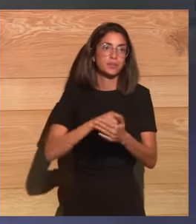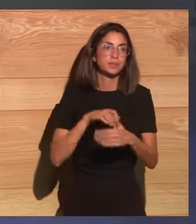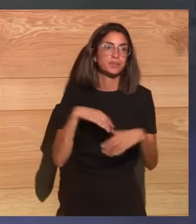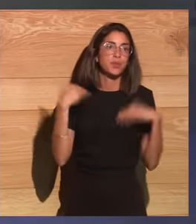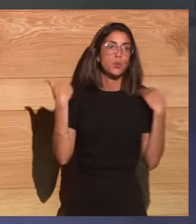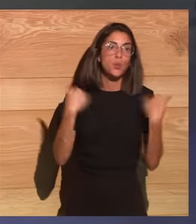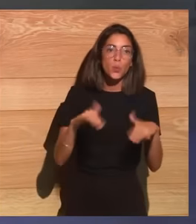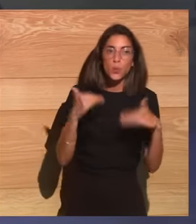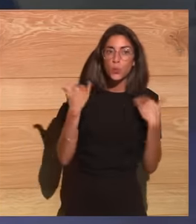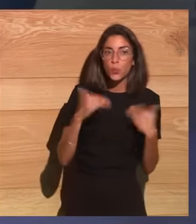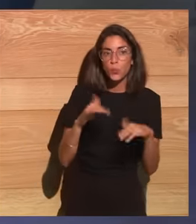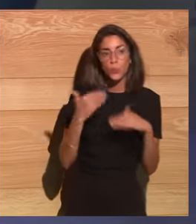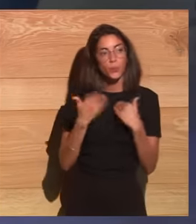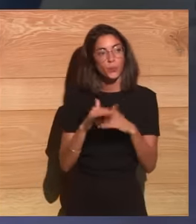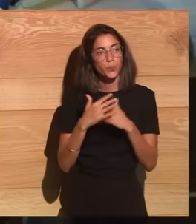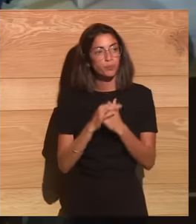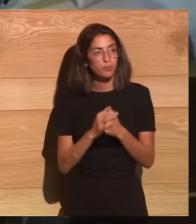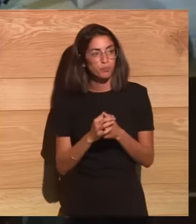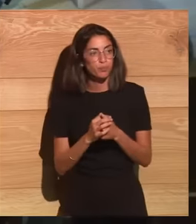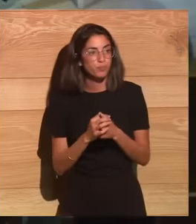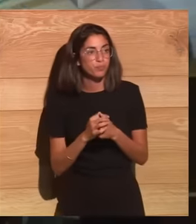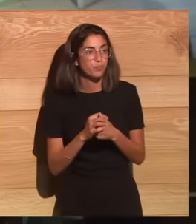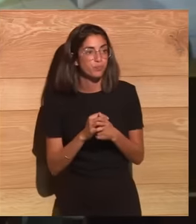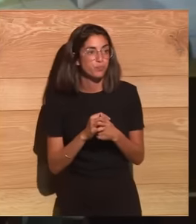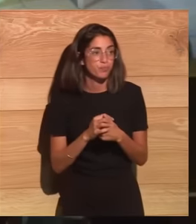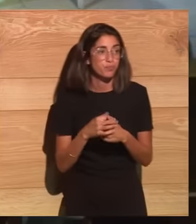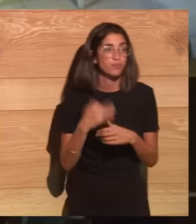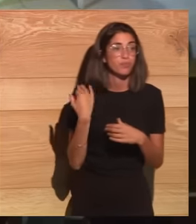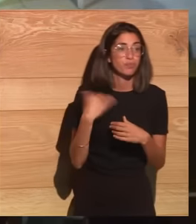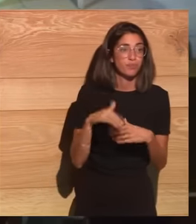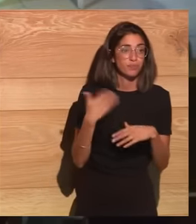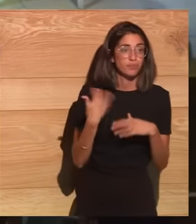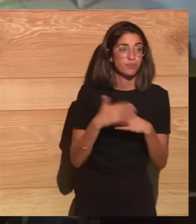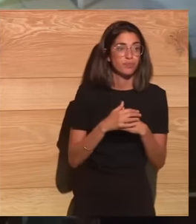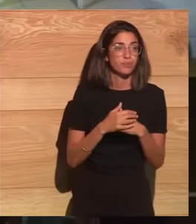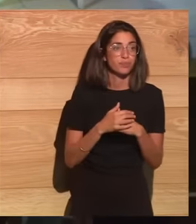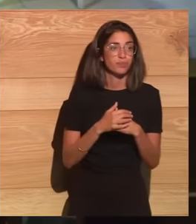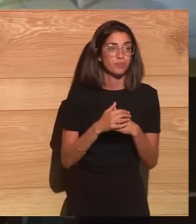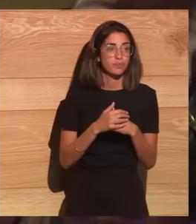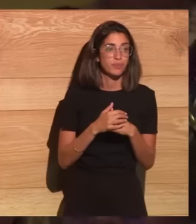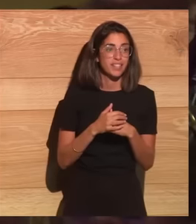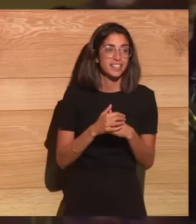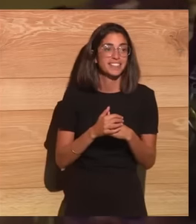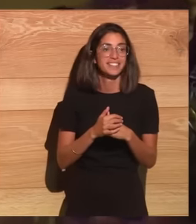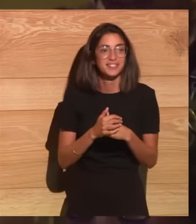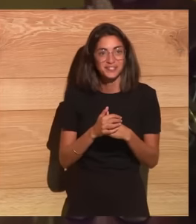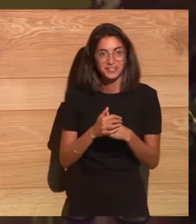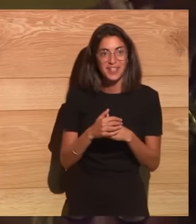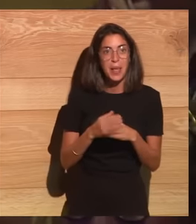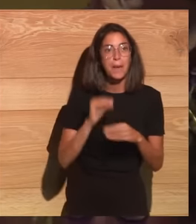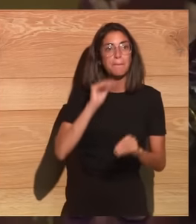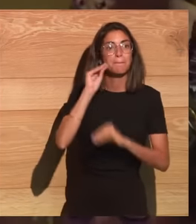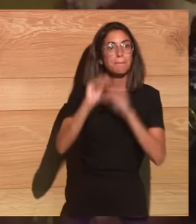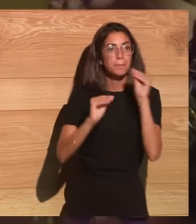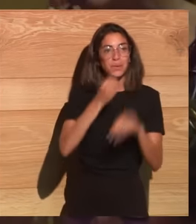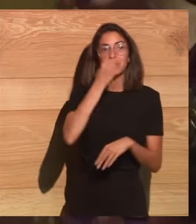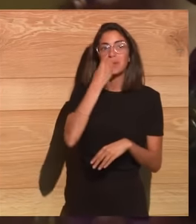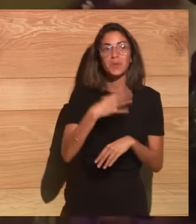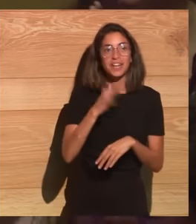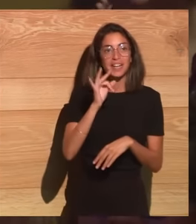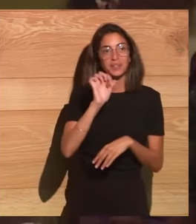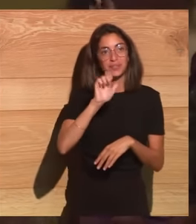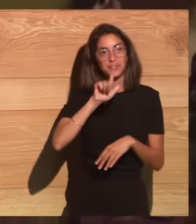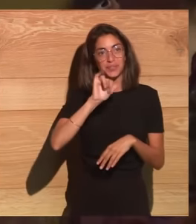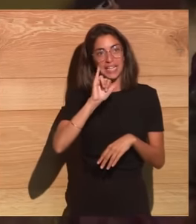¡Ole! ¡Ole! ¡Ole, ole! ¡Ole, ole! El daño cada vez. Gran pregunta, Felipe. No vas a hacer, Juan, de verdad. No vas a hacer un